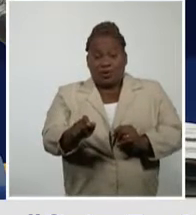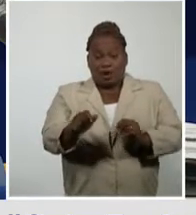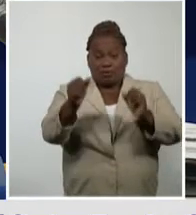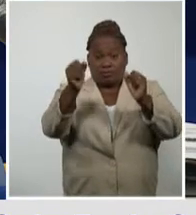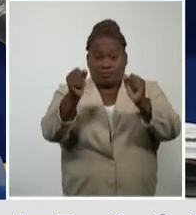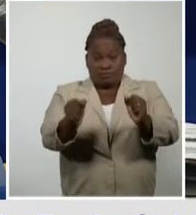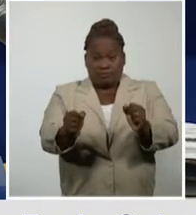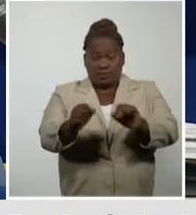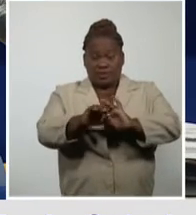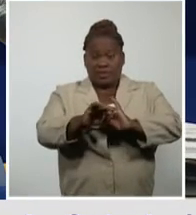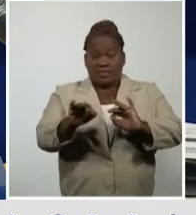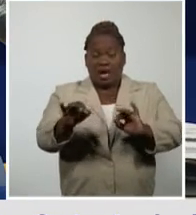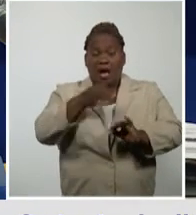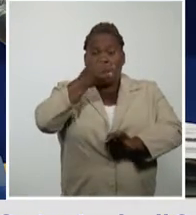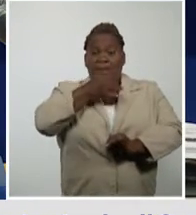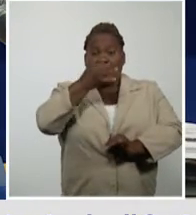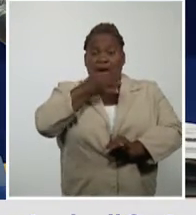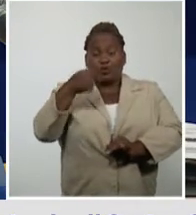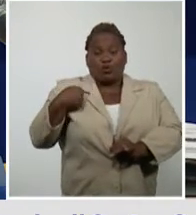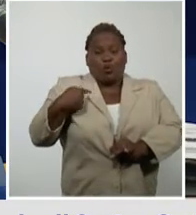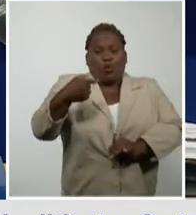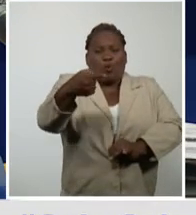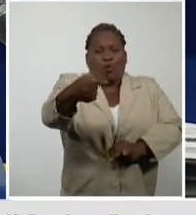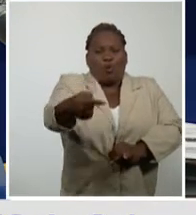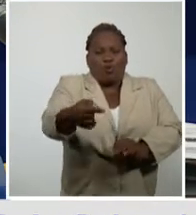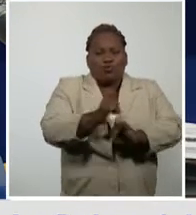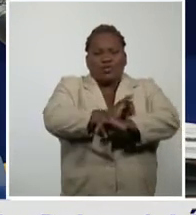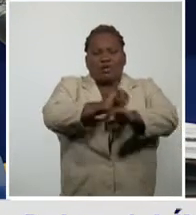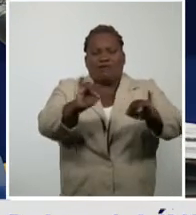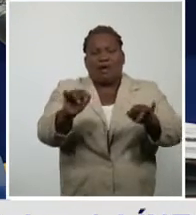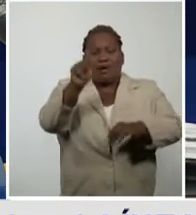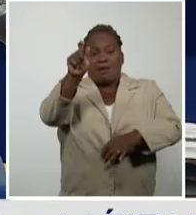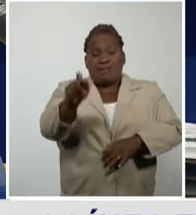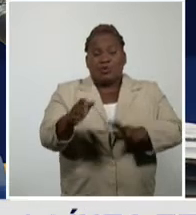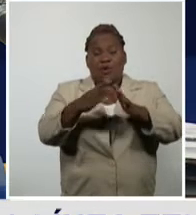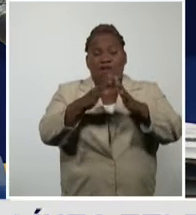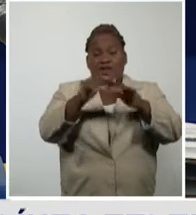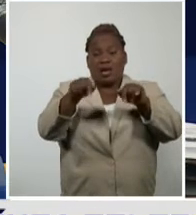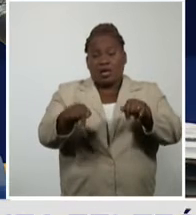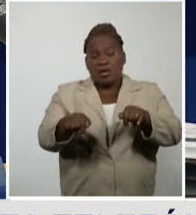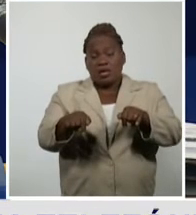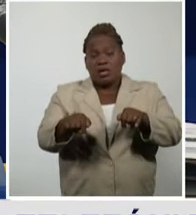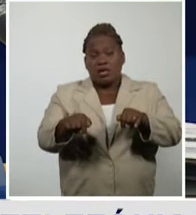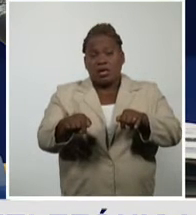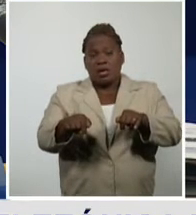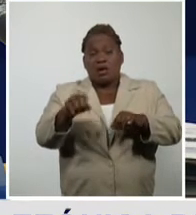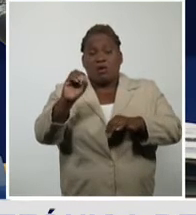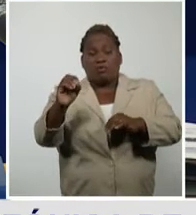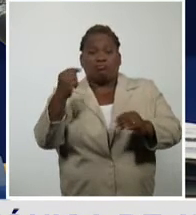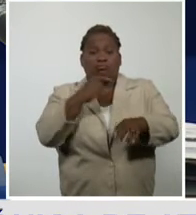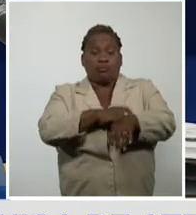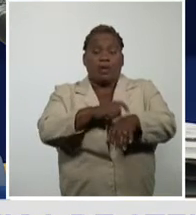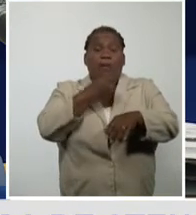damos la cifra todos los días, pues son personas o que están residentes aquí, quizás pueda quedar algún